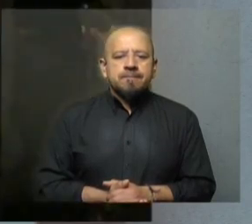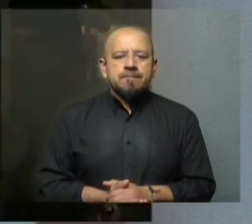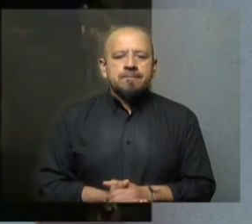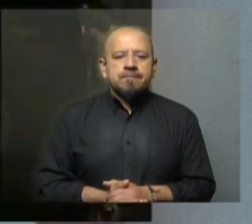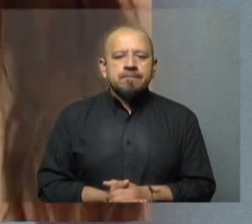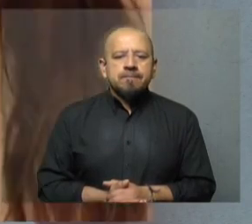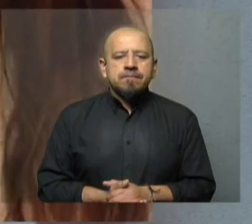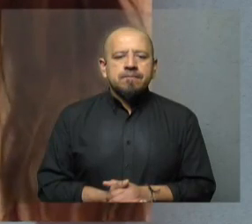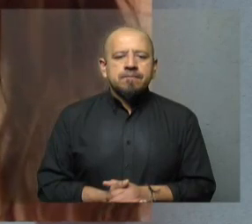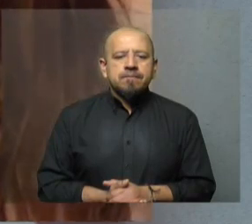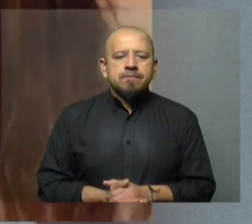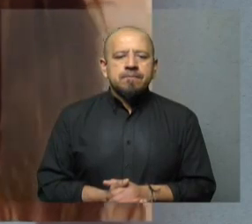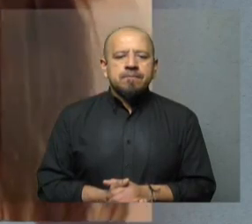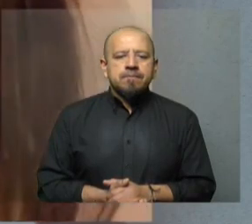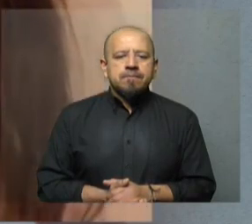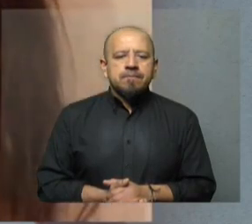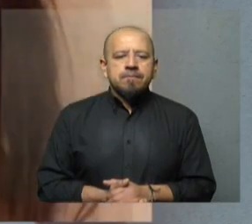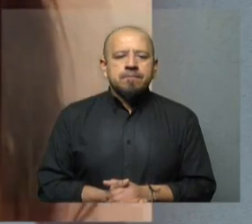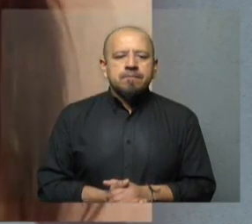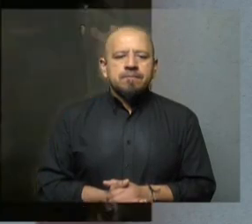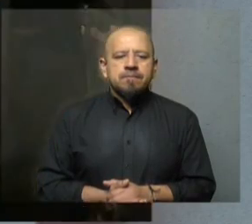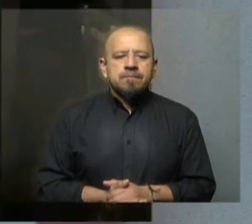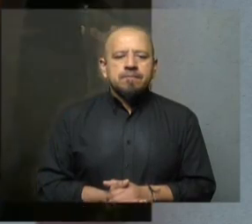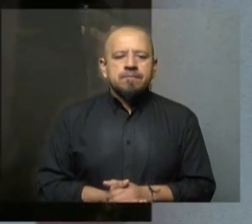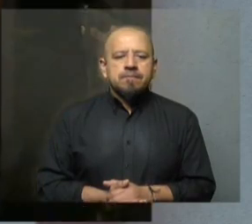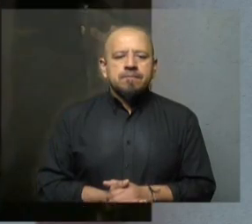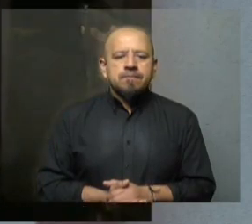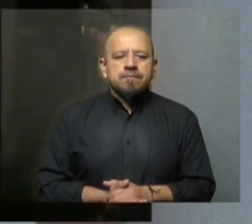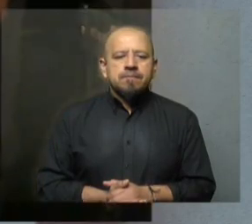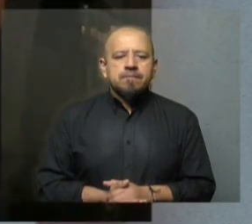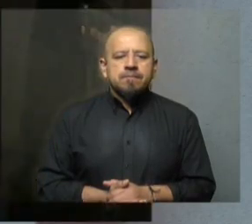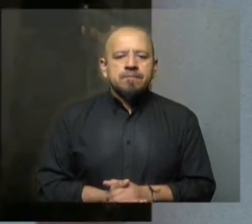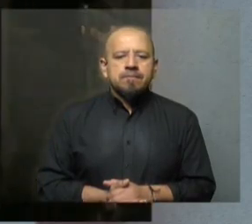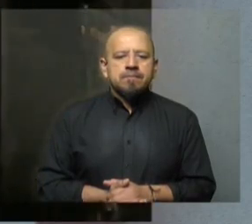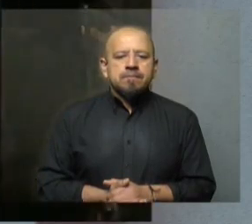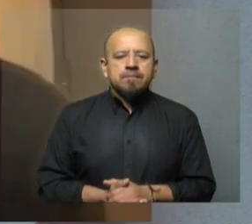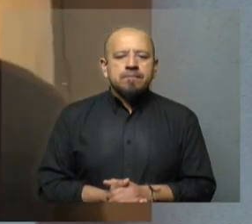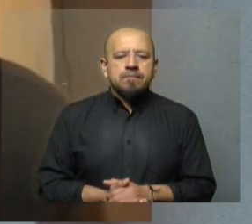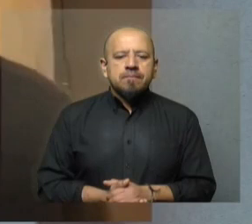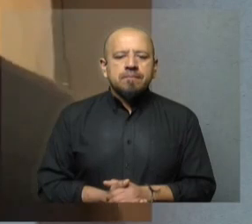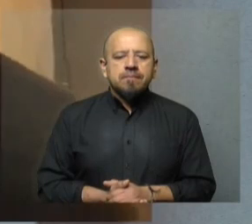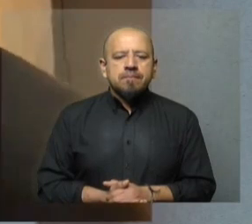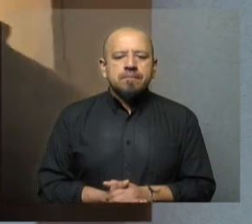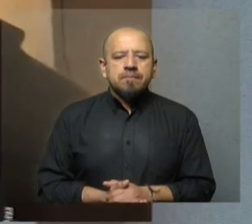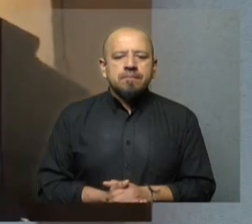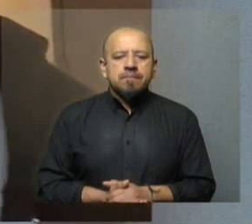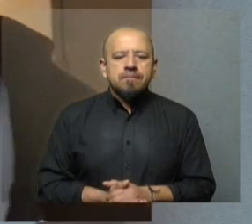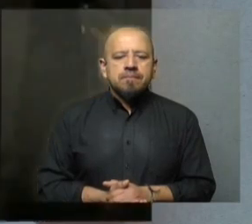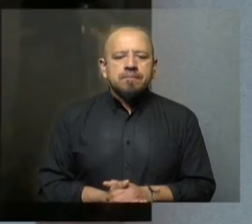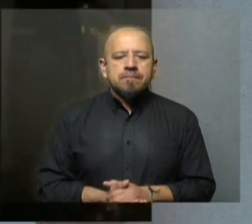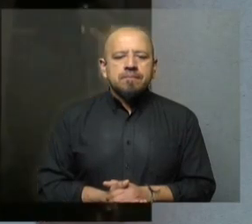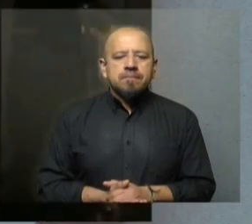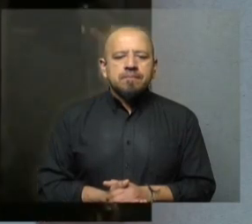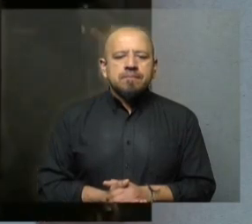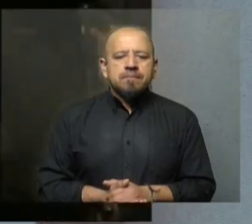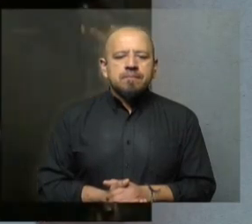verás que no aparecen las alas ingenios que rigen todo mi ba